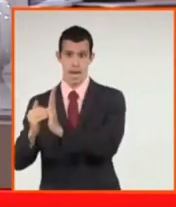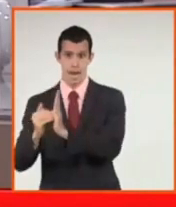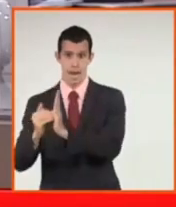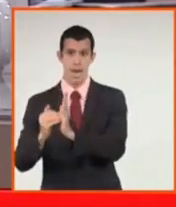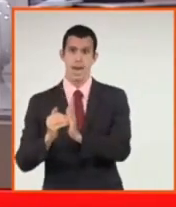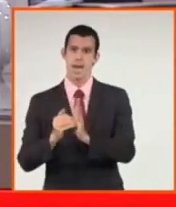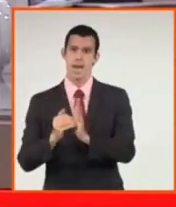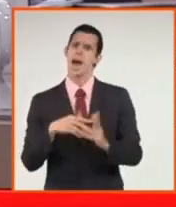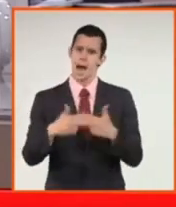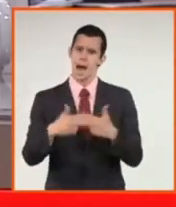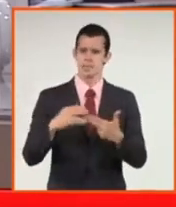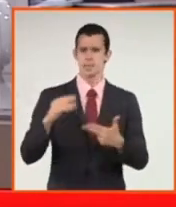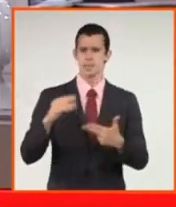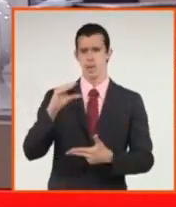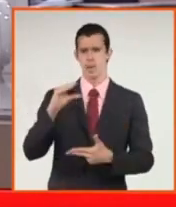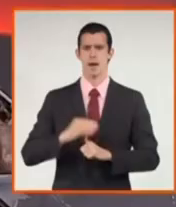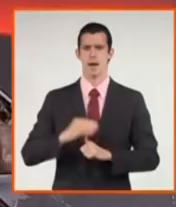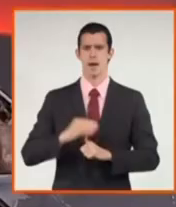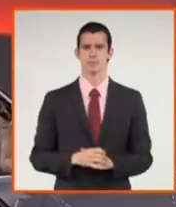beneficios